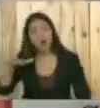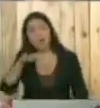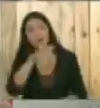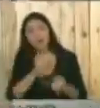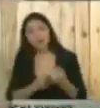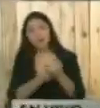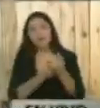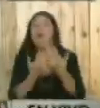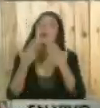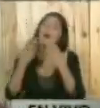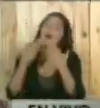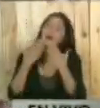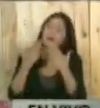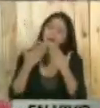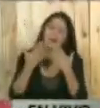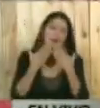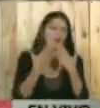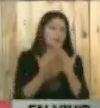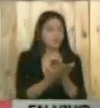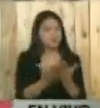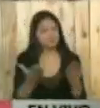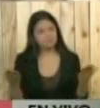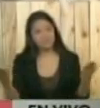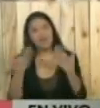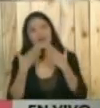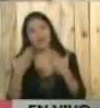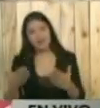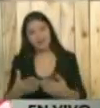Gracias, querido compañero, querida compañera.